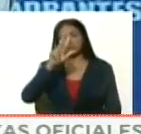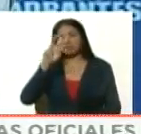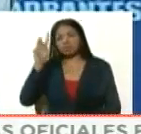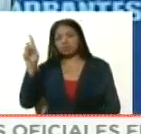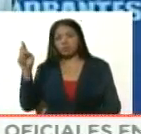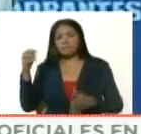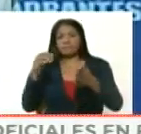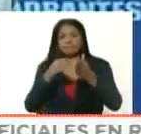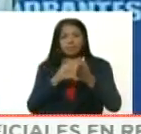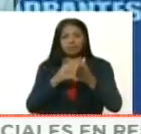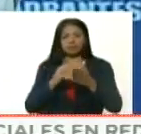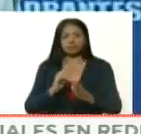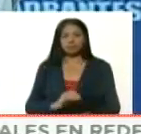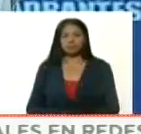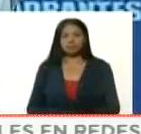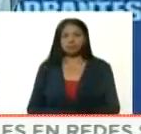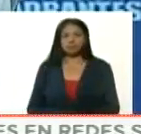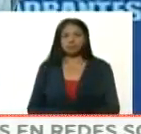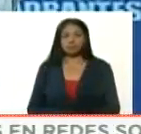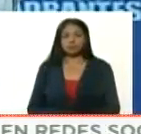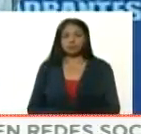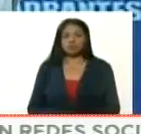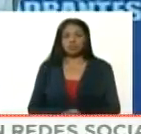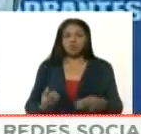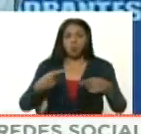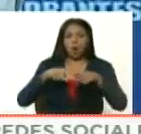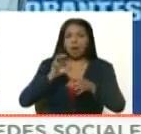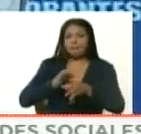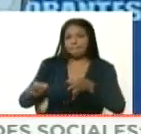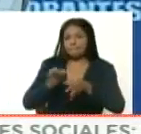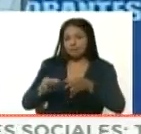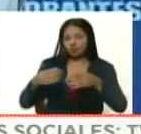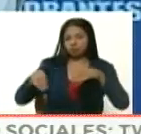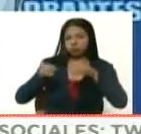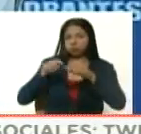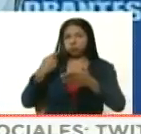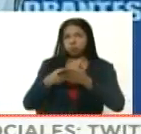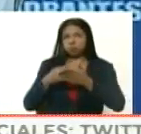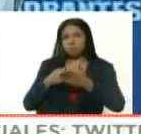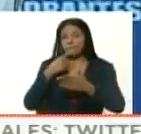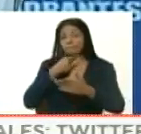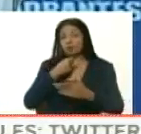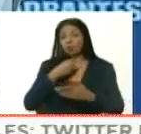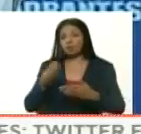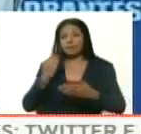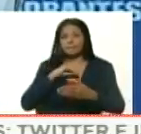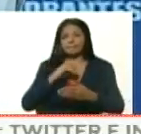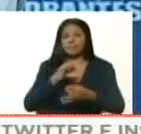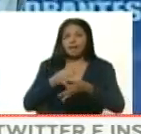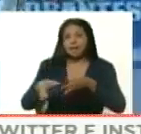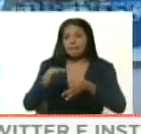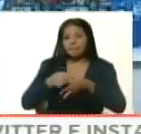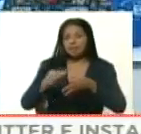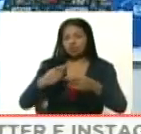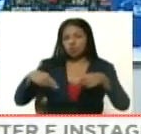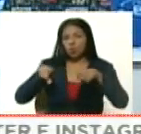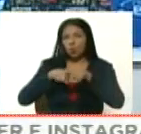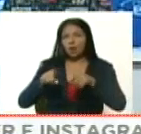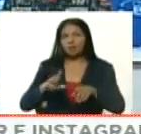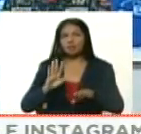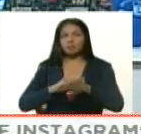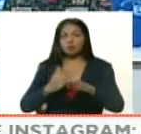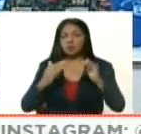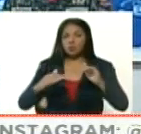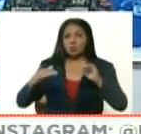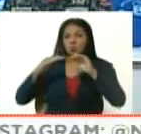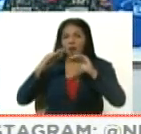5.331.000 o su equivalente en petro. Me gusta esto. Este punto de cuenta es el que más me gusta, porque es